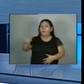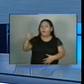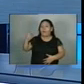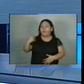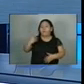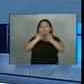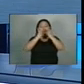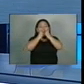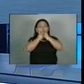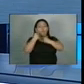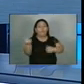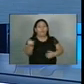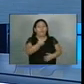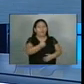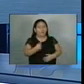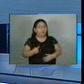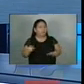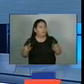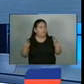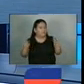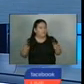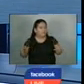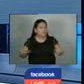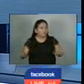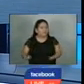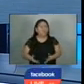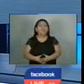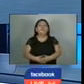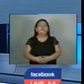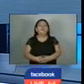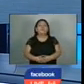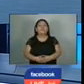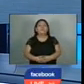los salvadoreños. Entérese de más detalles a continuación.